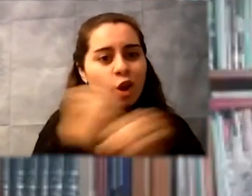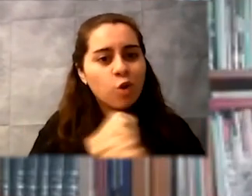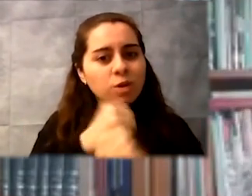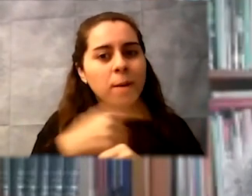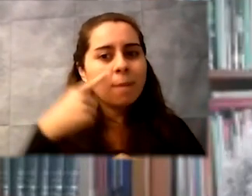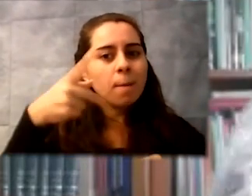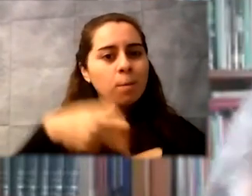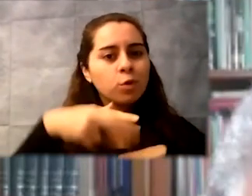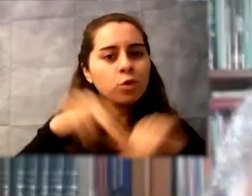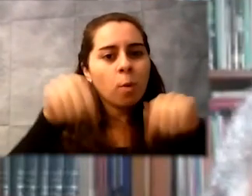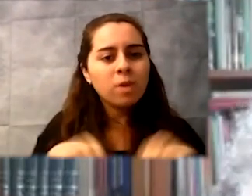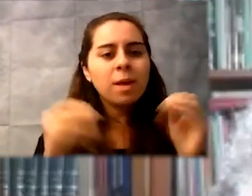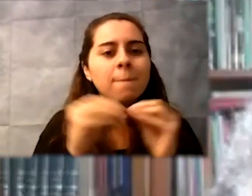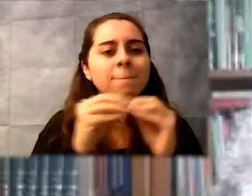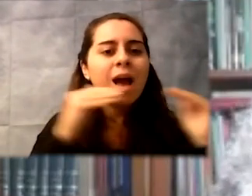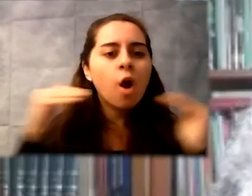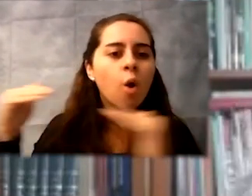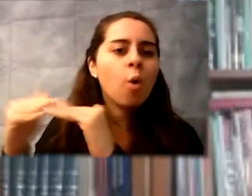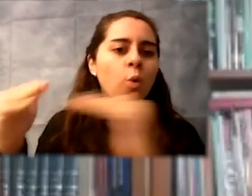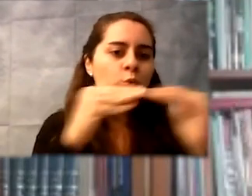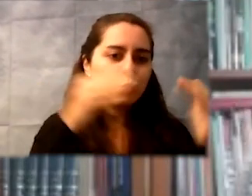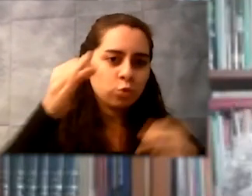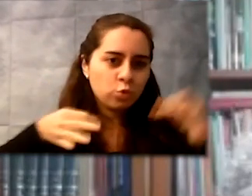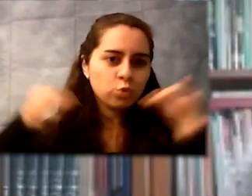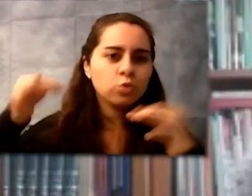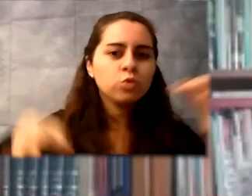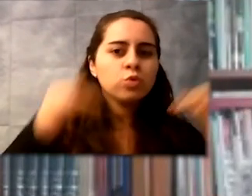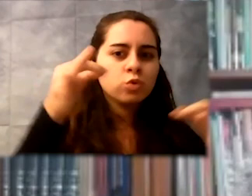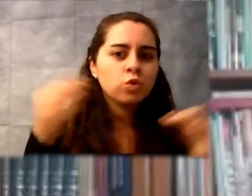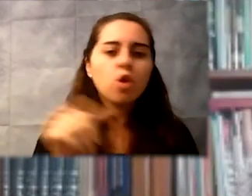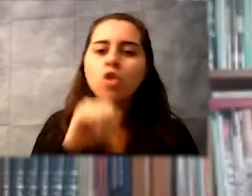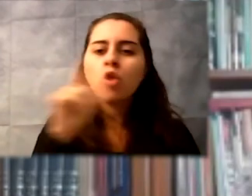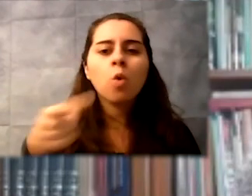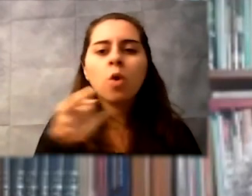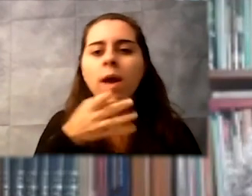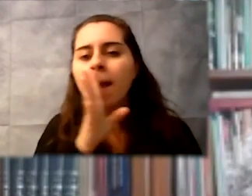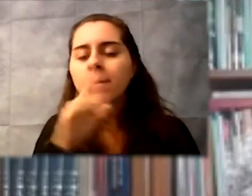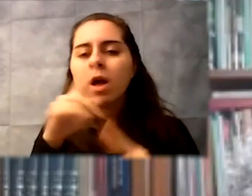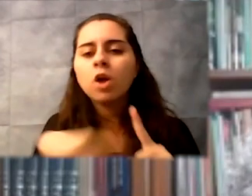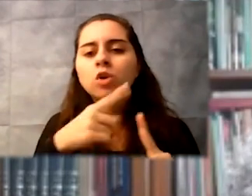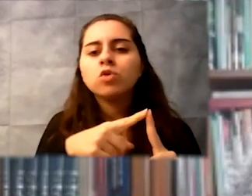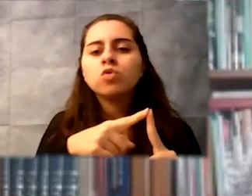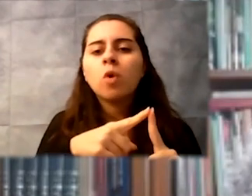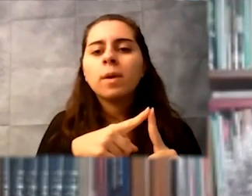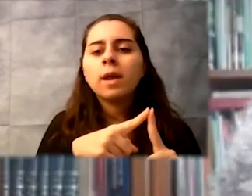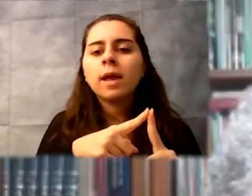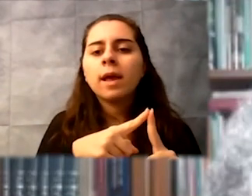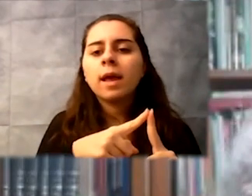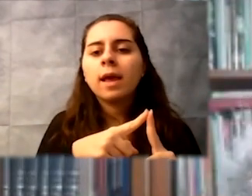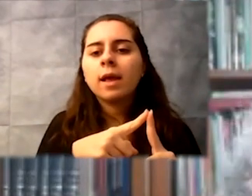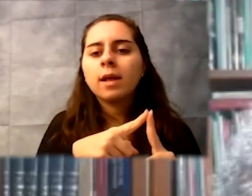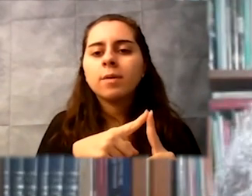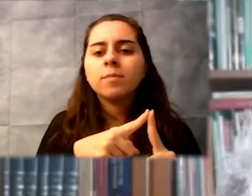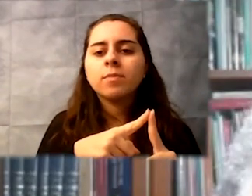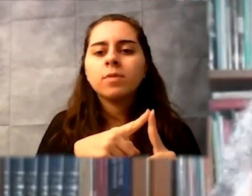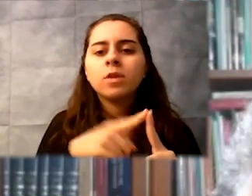más hacia las necesidades sociales de las personas, sin que necesariamente estuviéramos hablando de que teníamos que hablar de impulsar